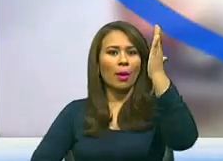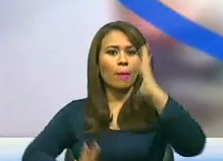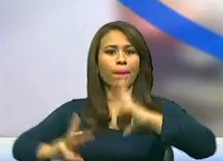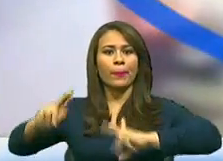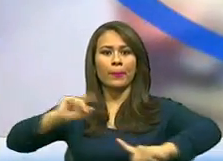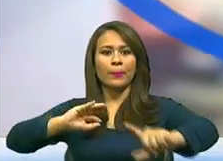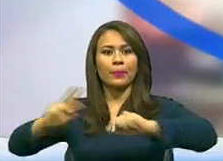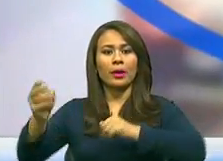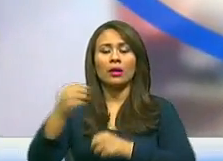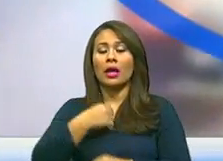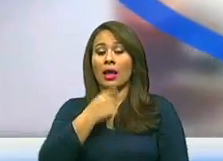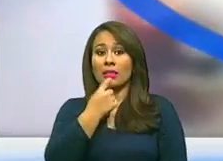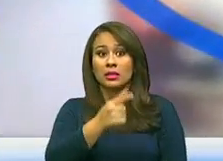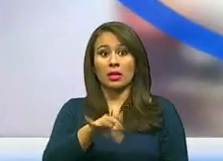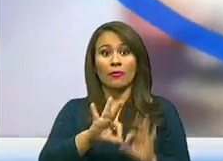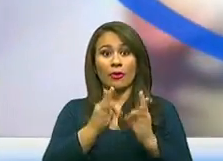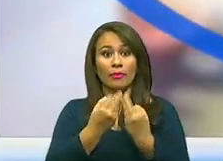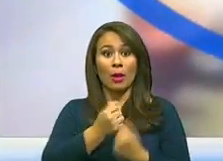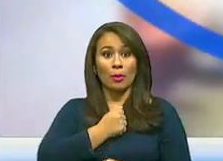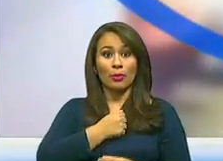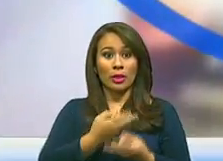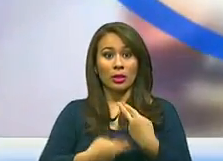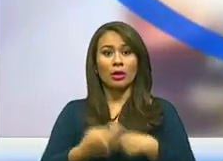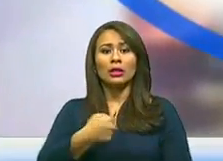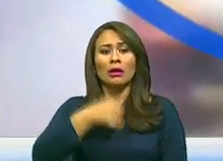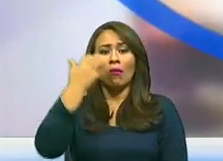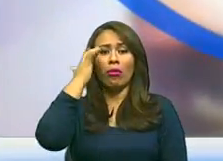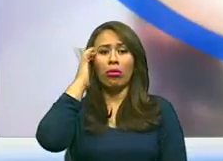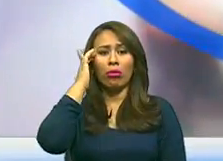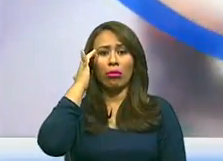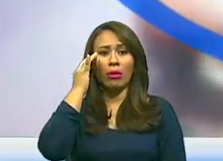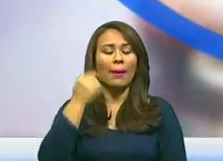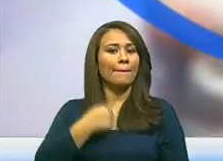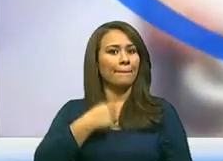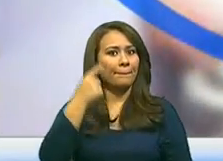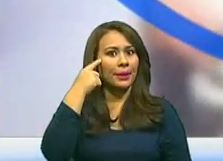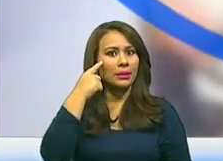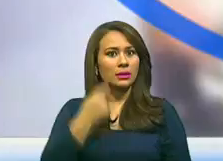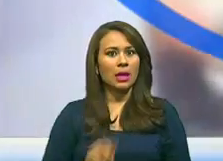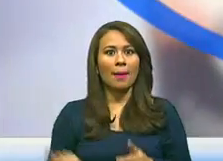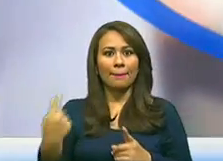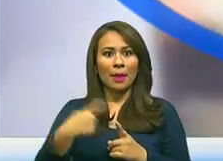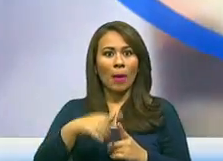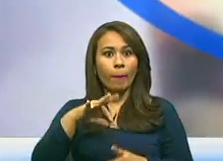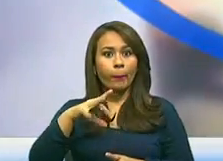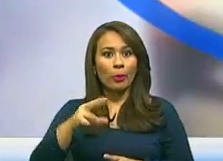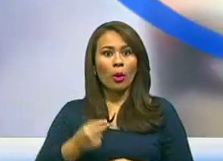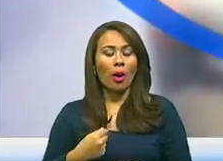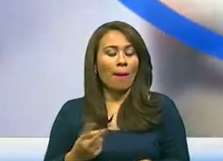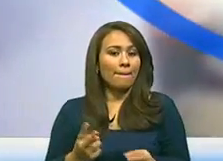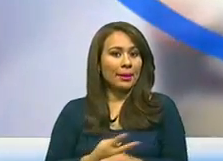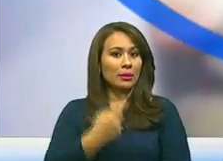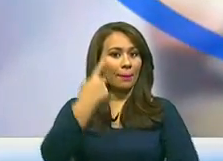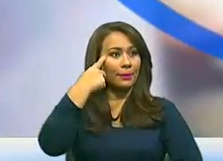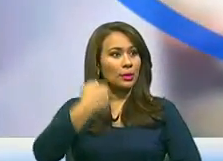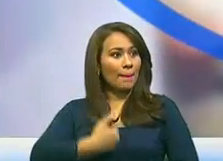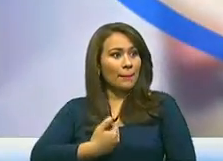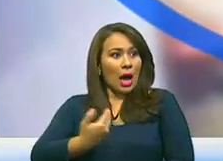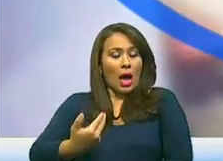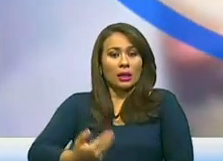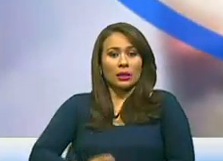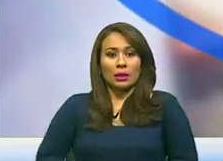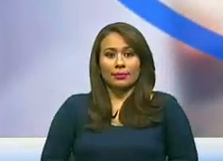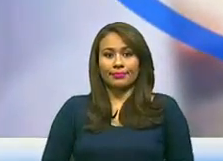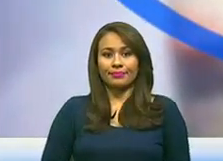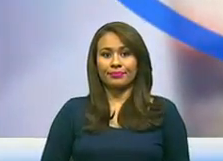familia asegura haber vivido momentos de terror, pues pensaron que además del robo podrían atentar contra ellos.